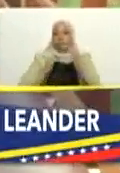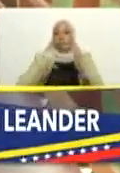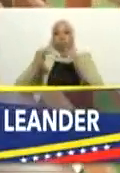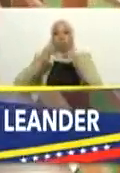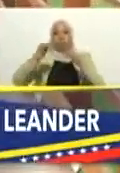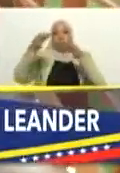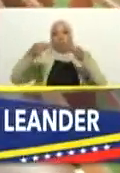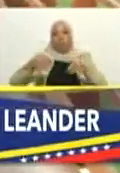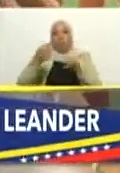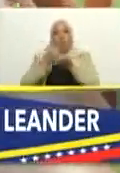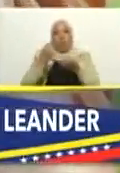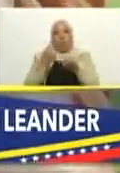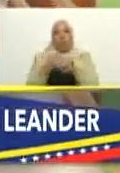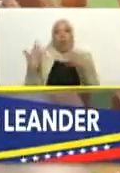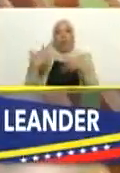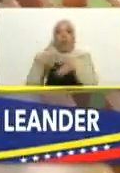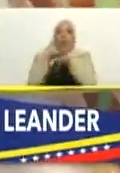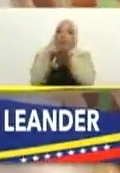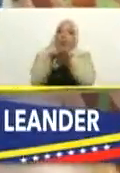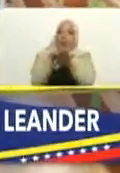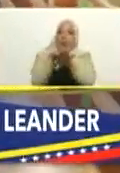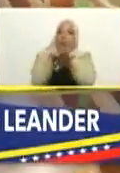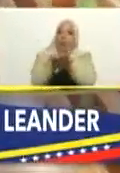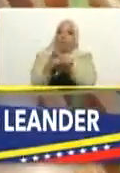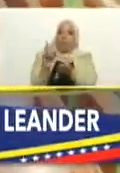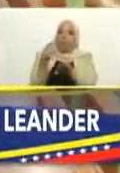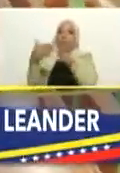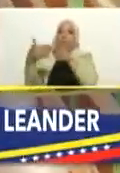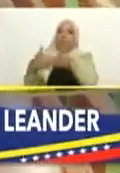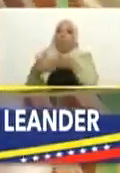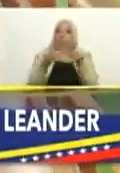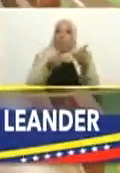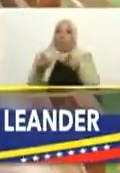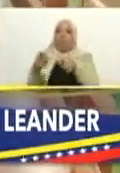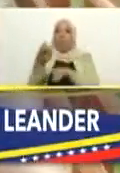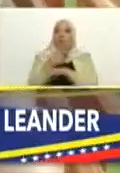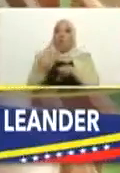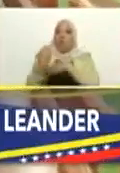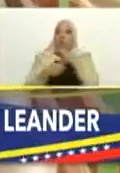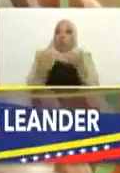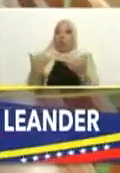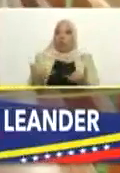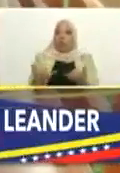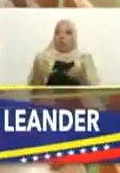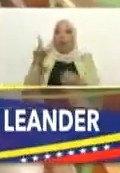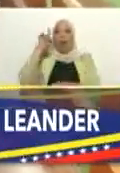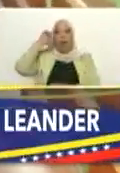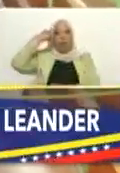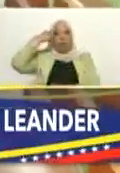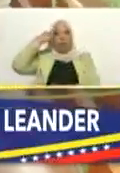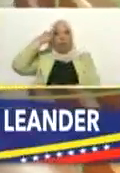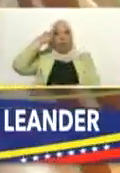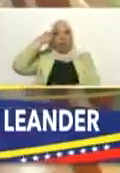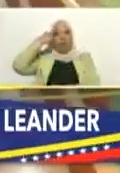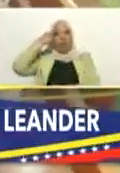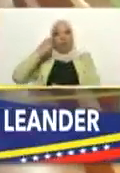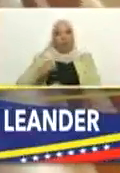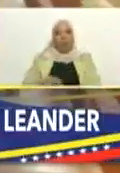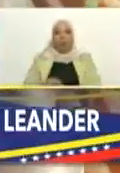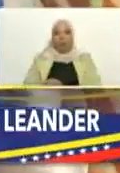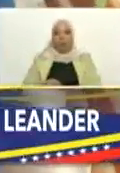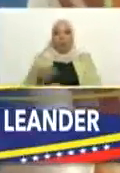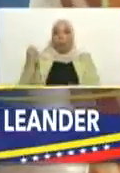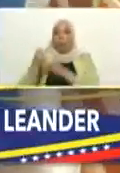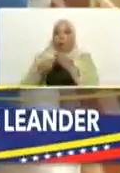una recuperación integral. Prácticamente el barco se desmontó y se volvió a hacer. Recordar que este barco está